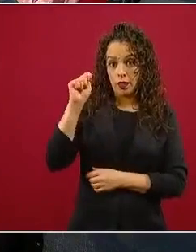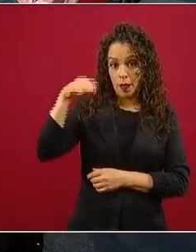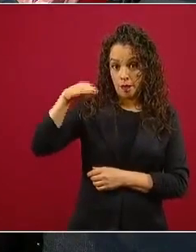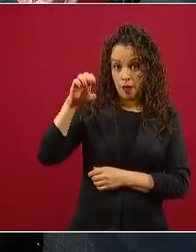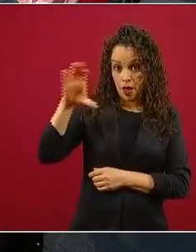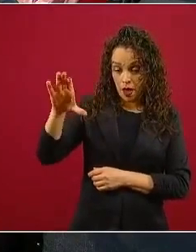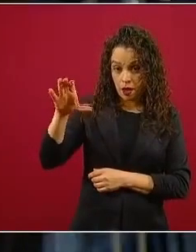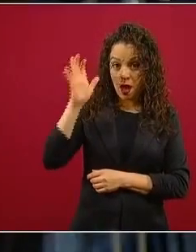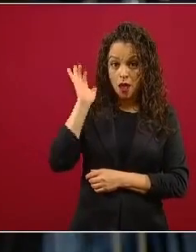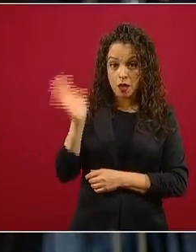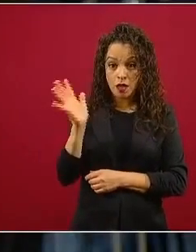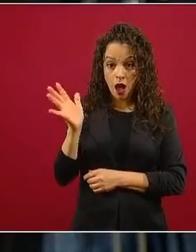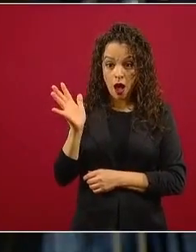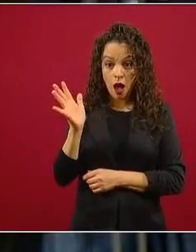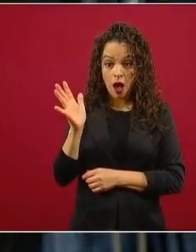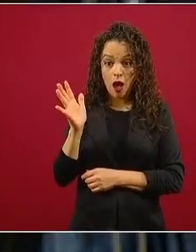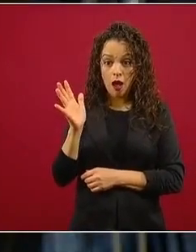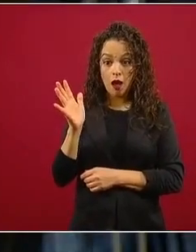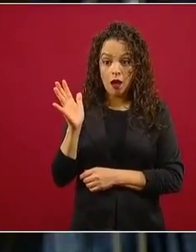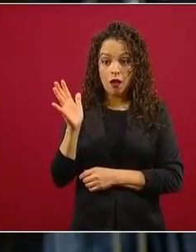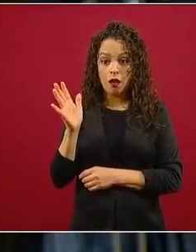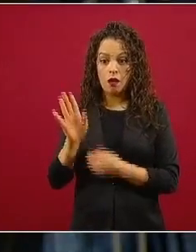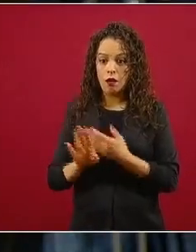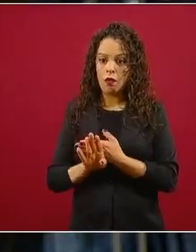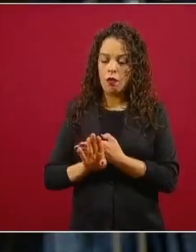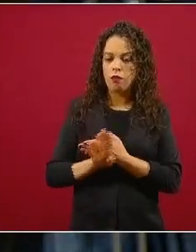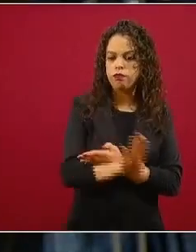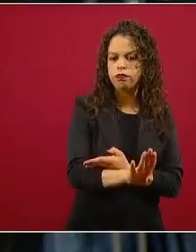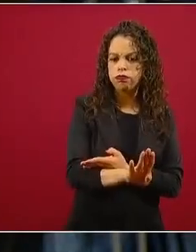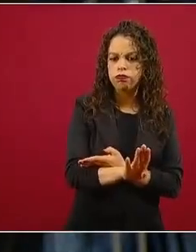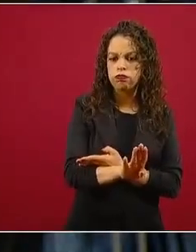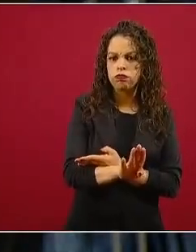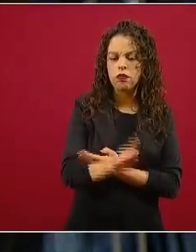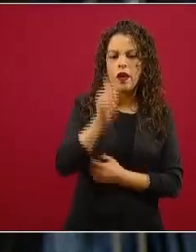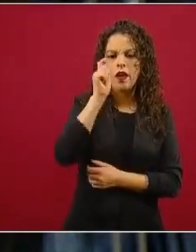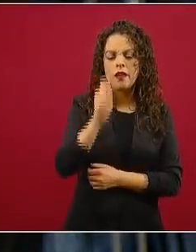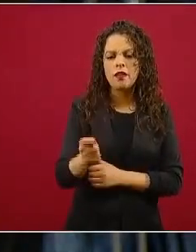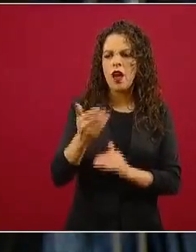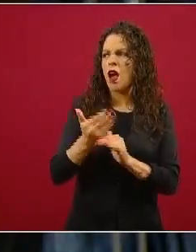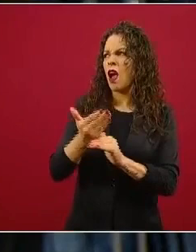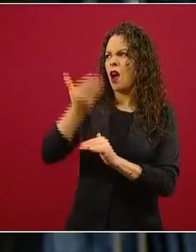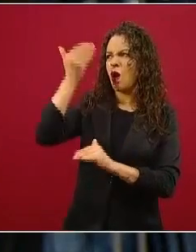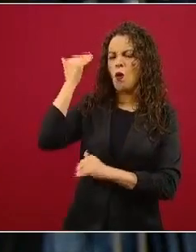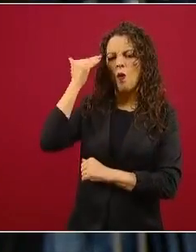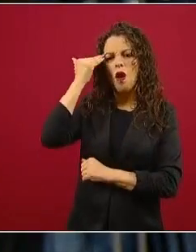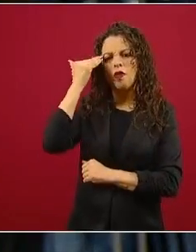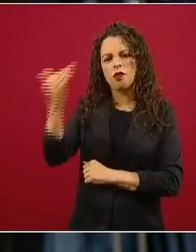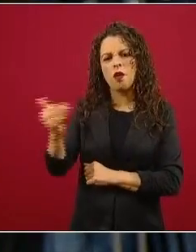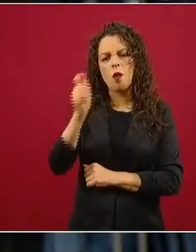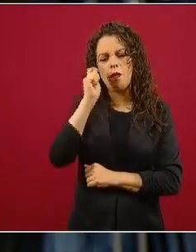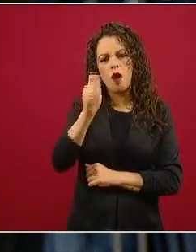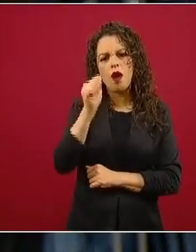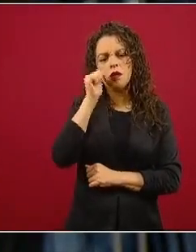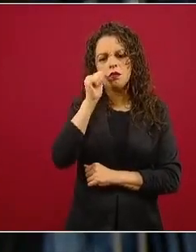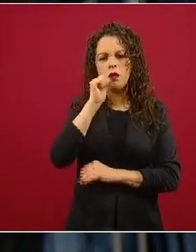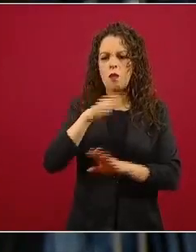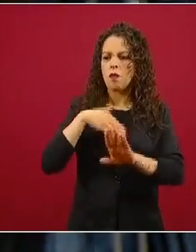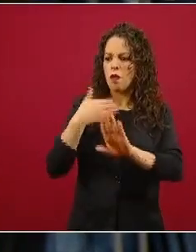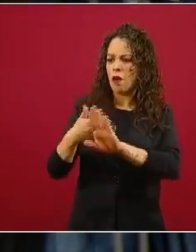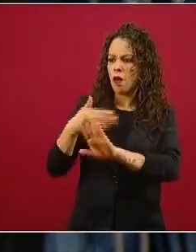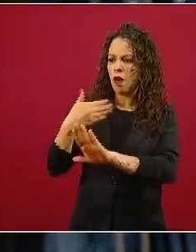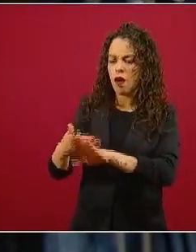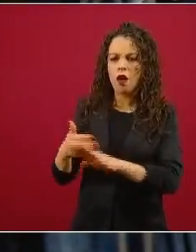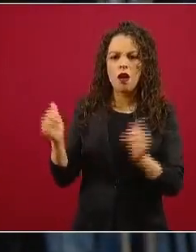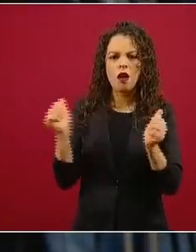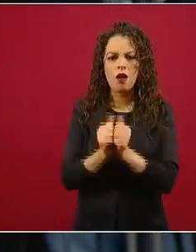se ahuyenta de manera definitiva esa vieja certificación, esas amenazas arancelarias, y